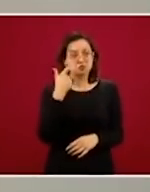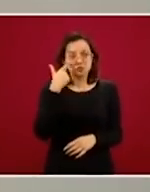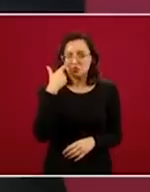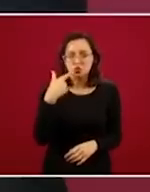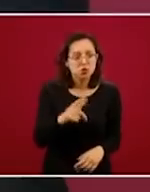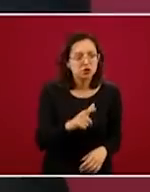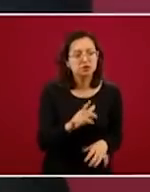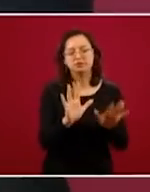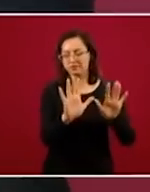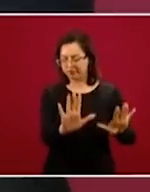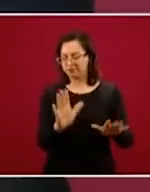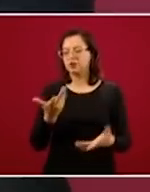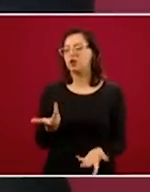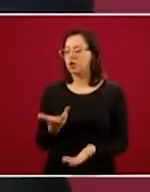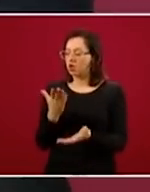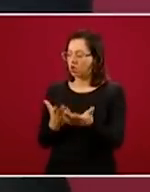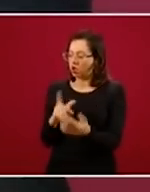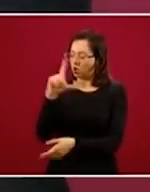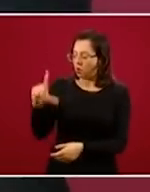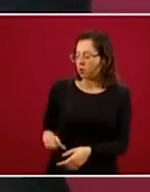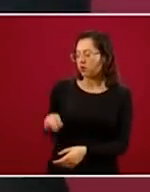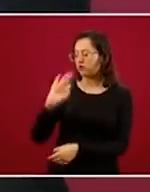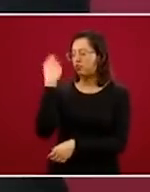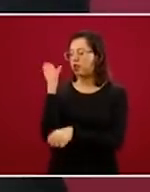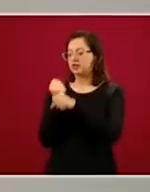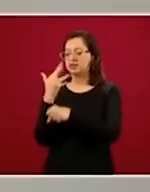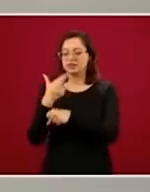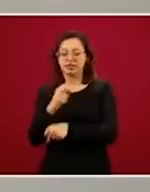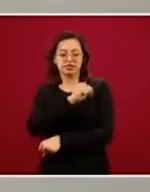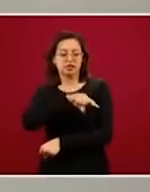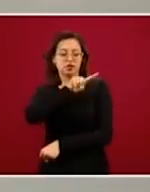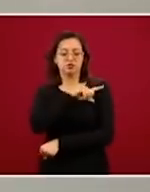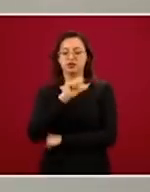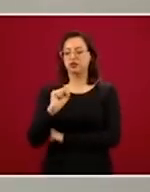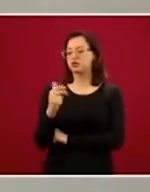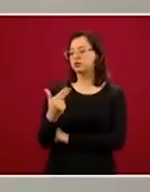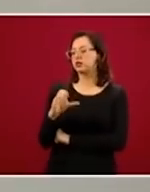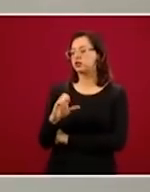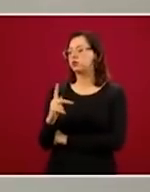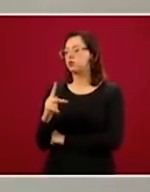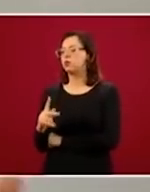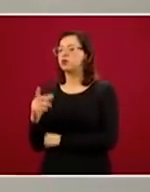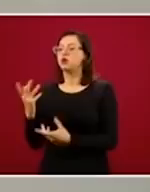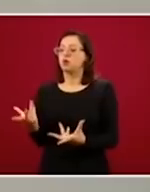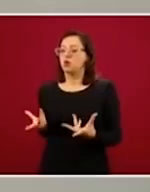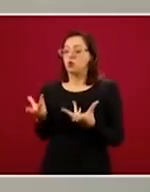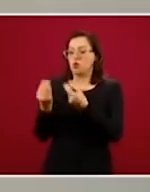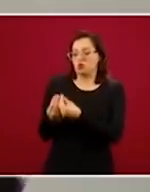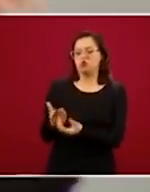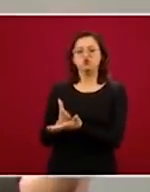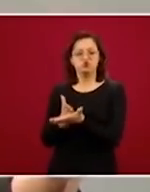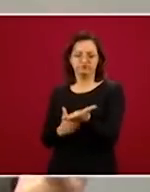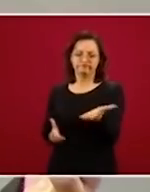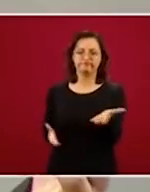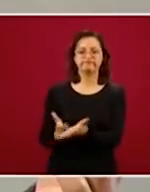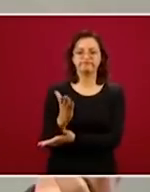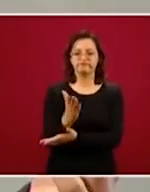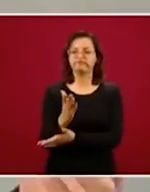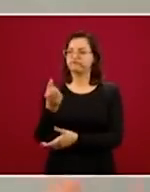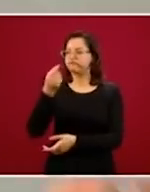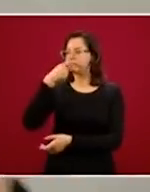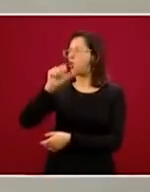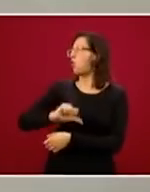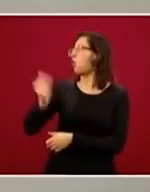el gobierno federal la secretaría de salud en combinación con la secretaria de hacienda a través de oficialía mayor entramos a rescatar esta